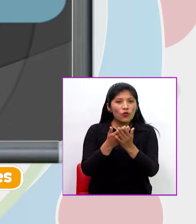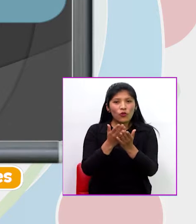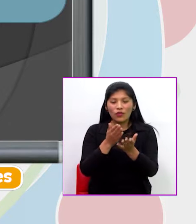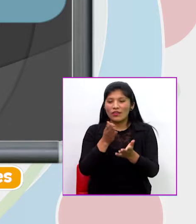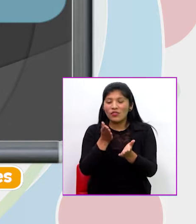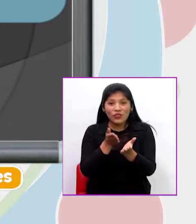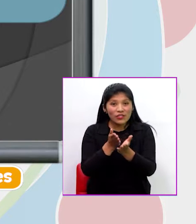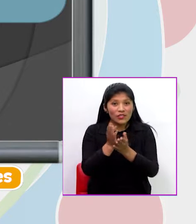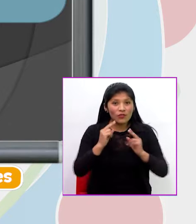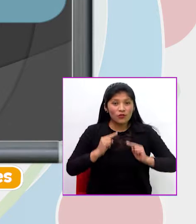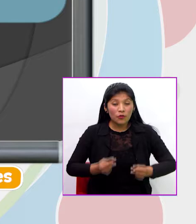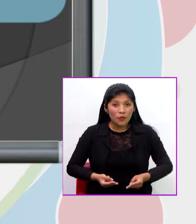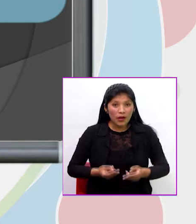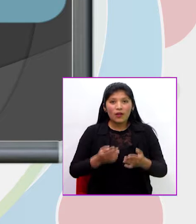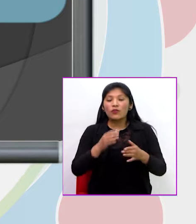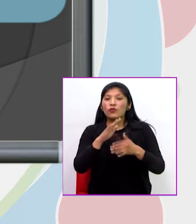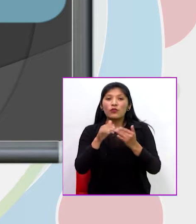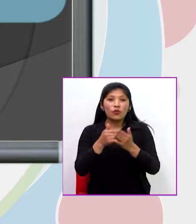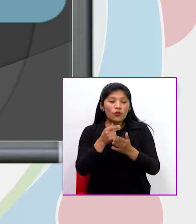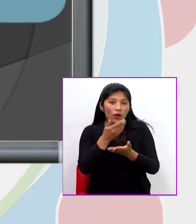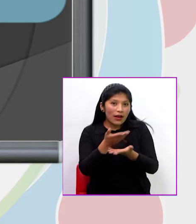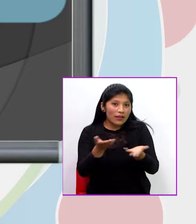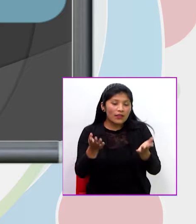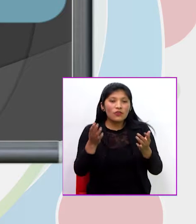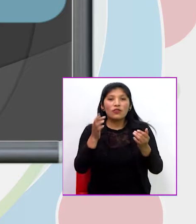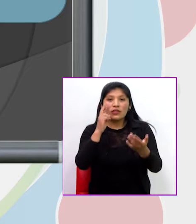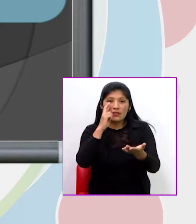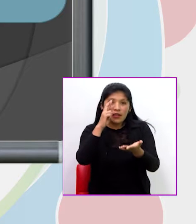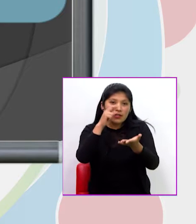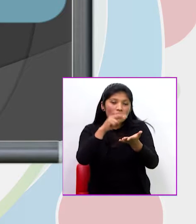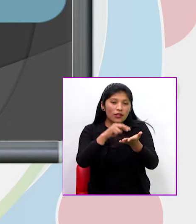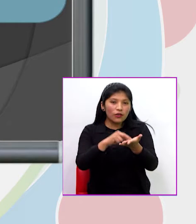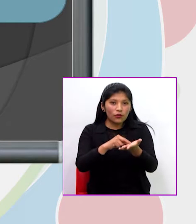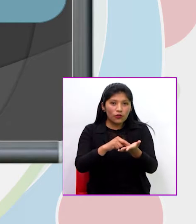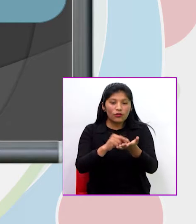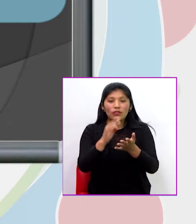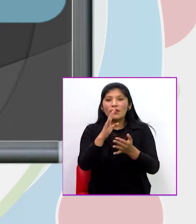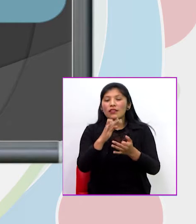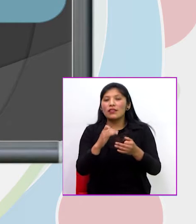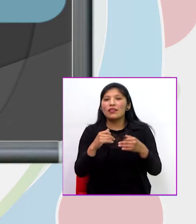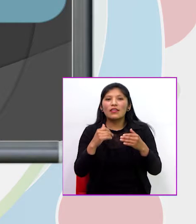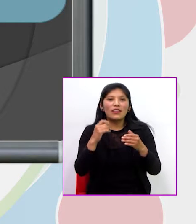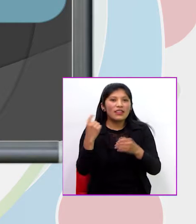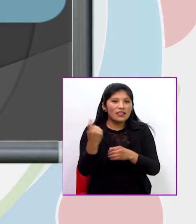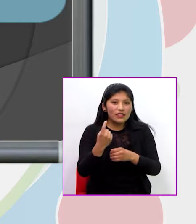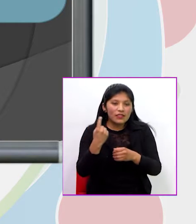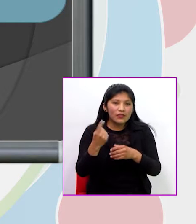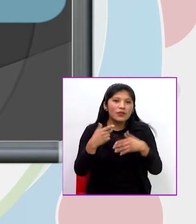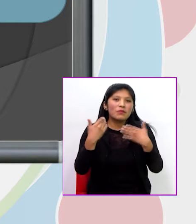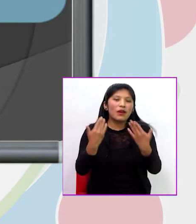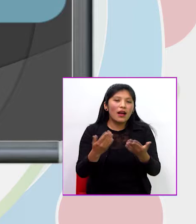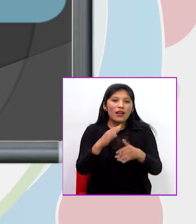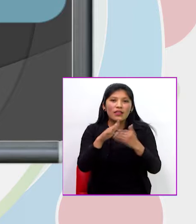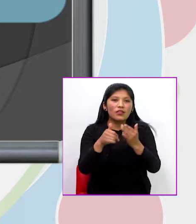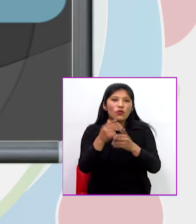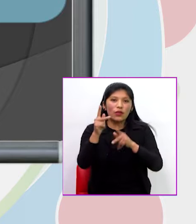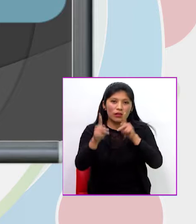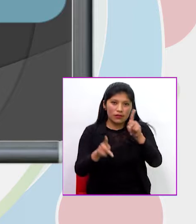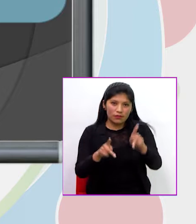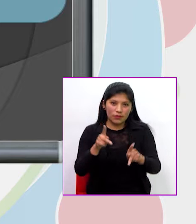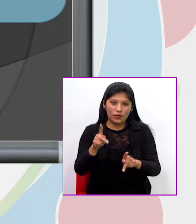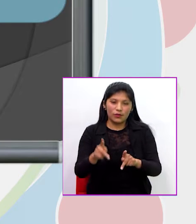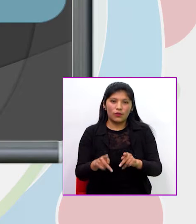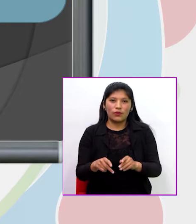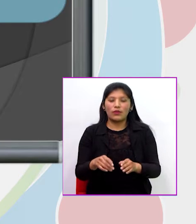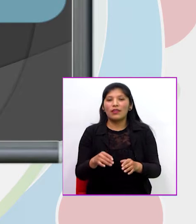aquellas facultades las cuales se encuentran reconocidas y que son inherentes a todas las personas humanas.